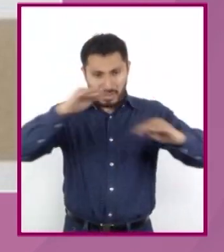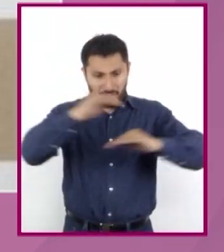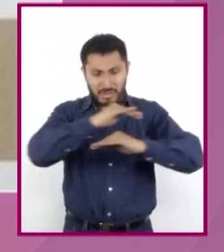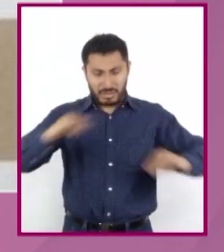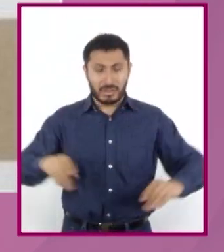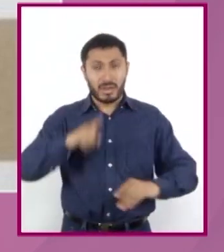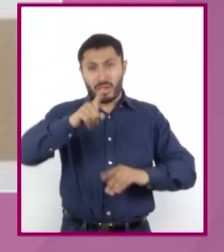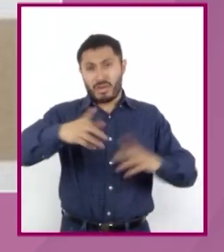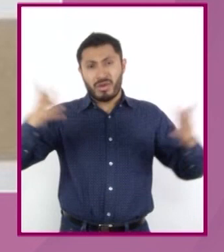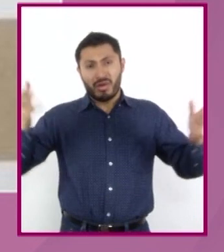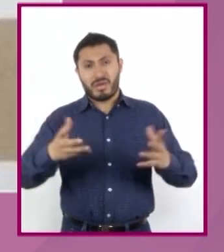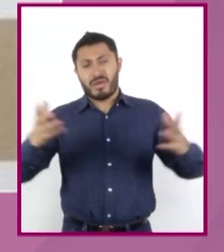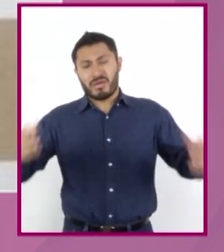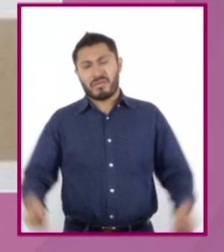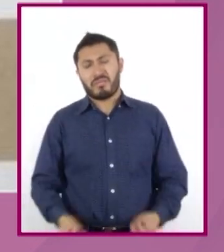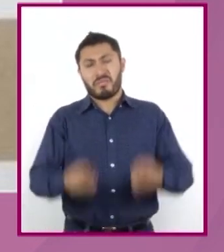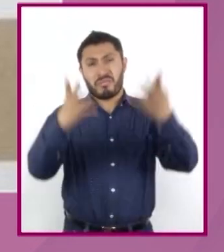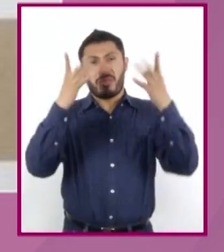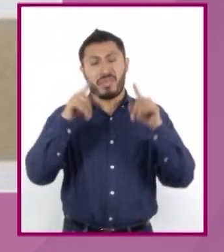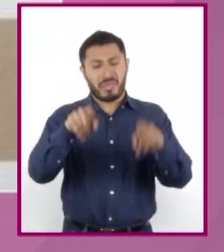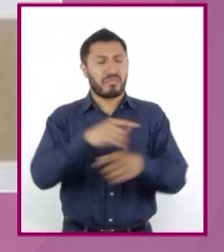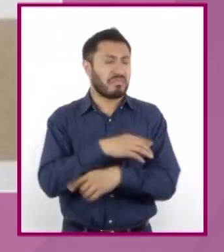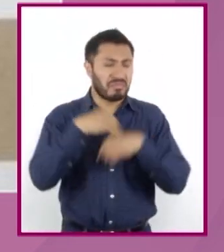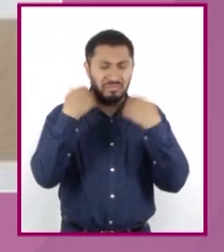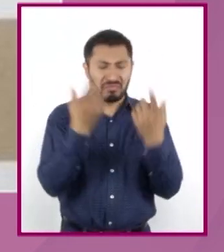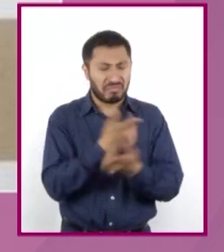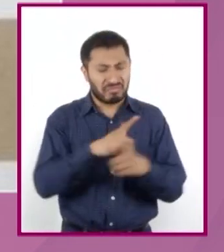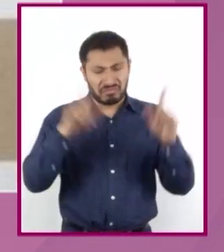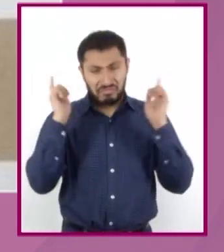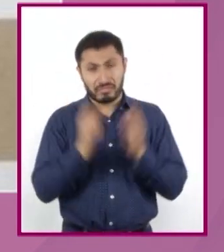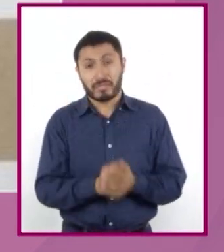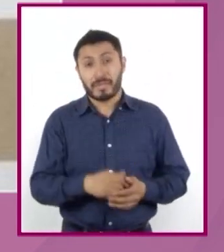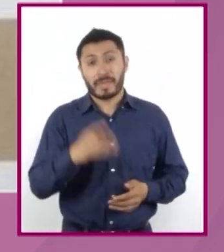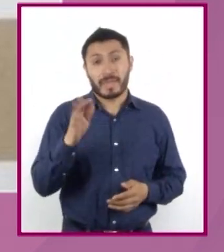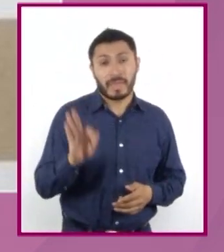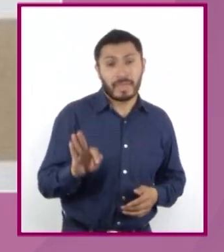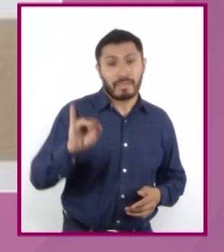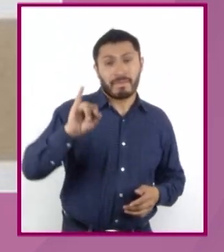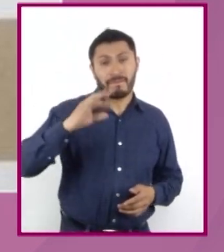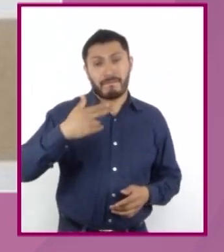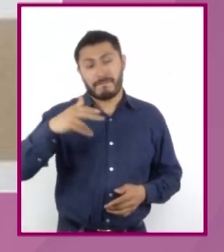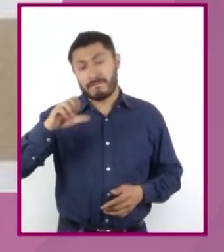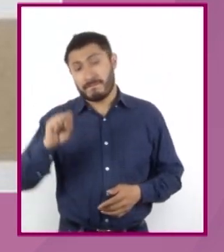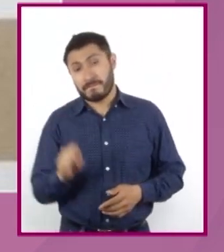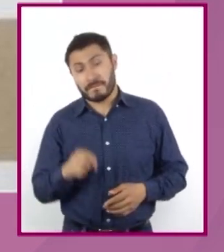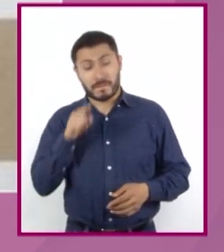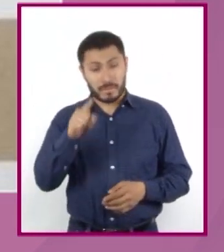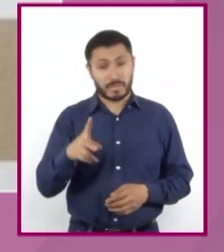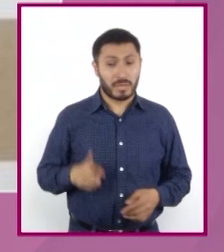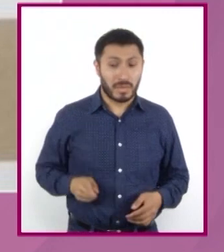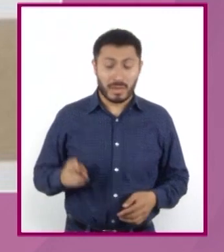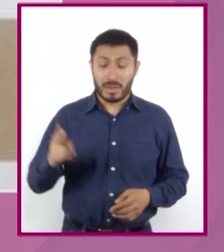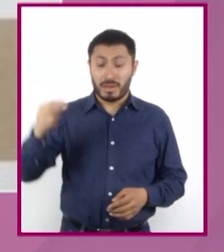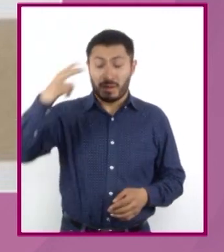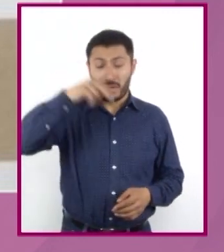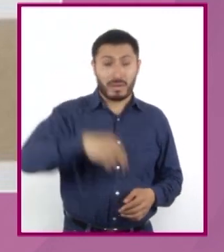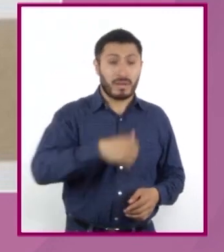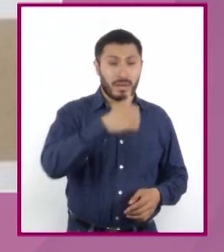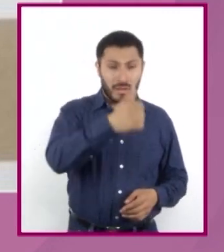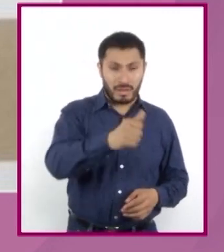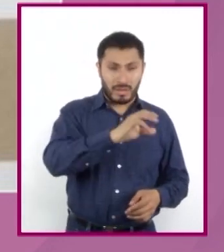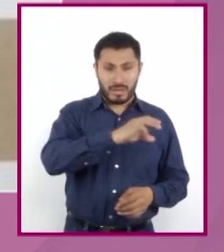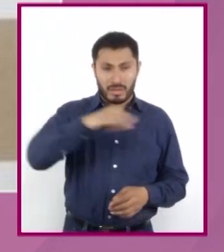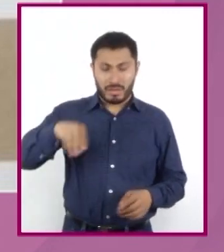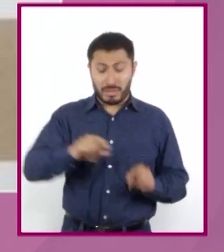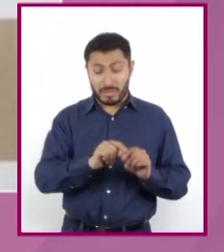planillas que ustedes quieran. Las fichas para poder jugar la lotería las pueden recortar de 6 centímetros